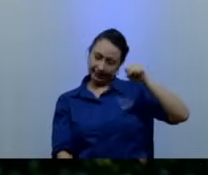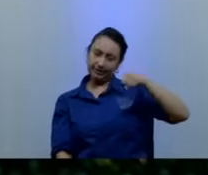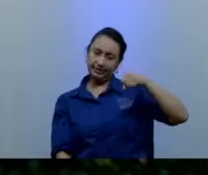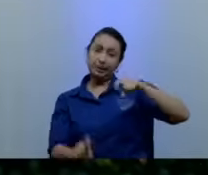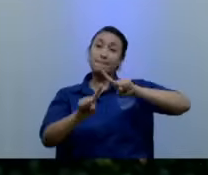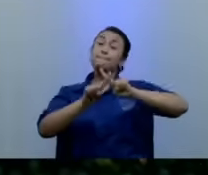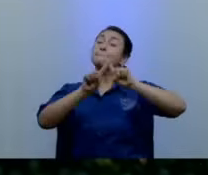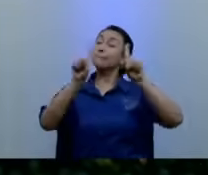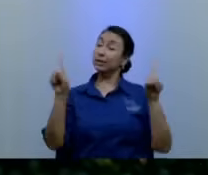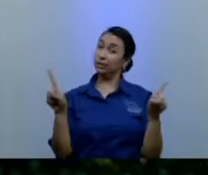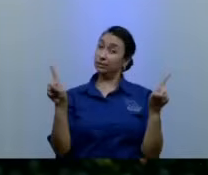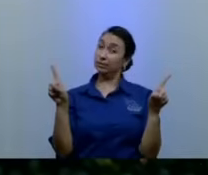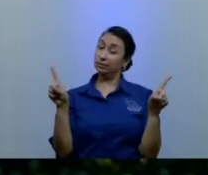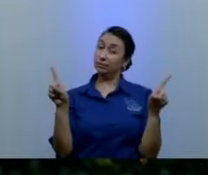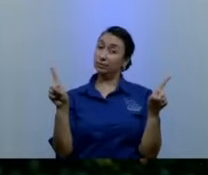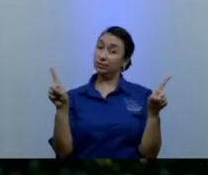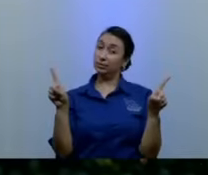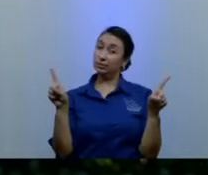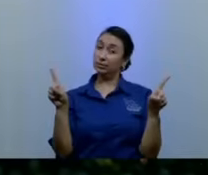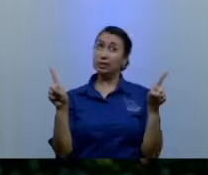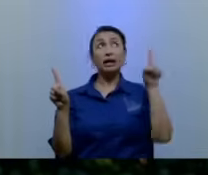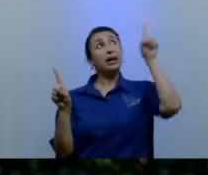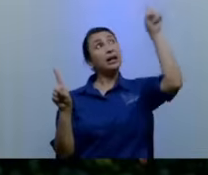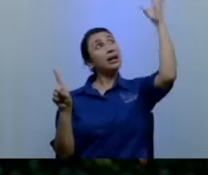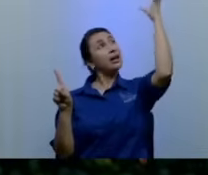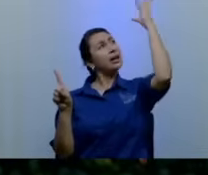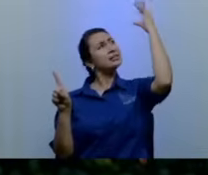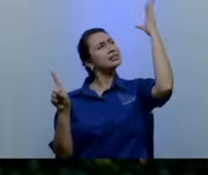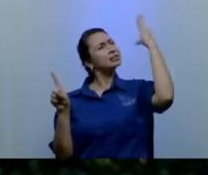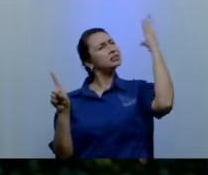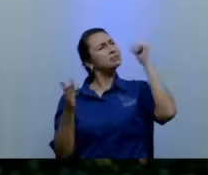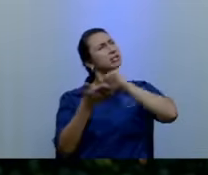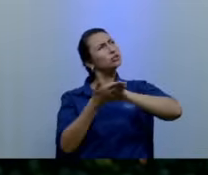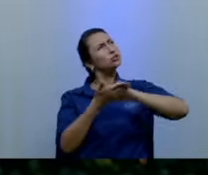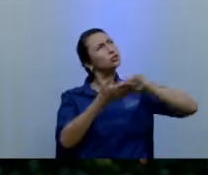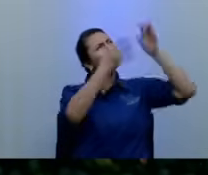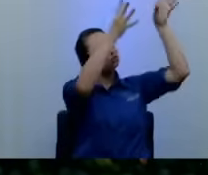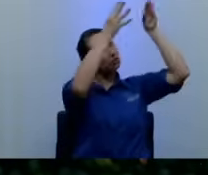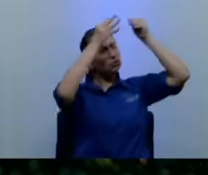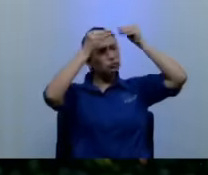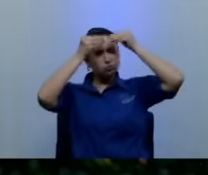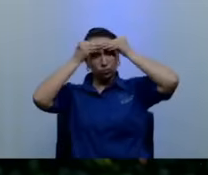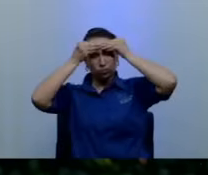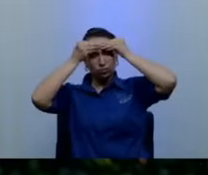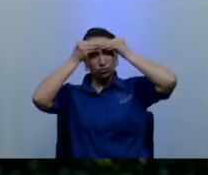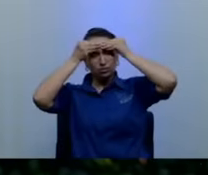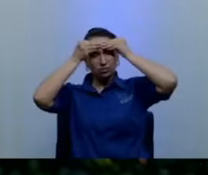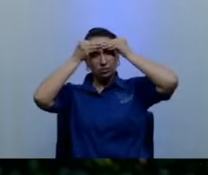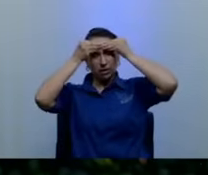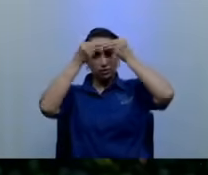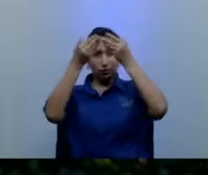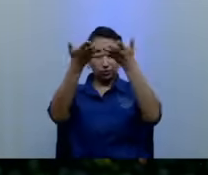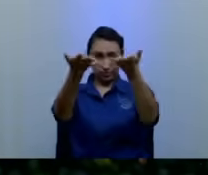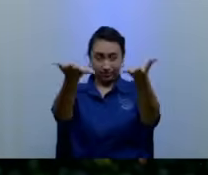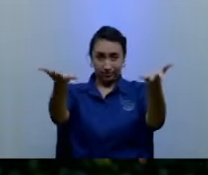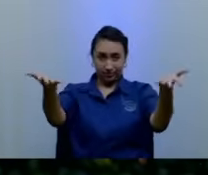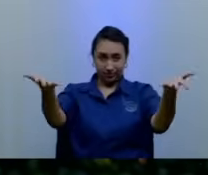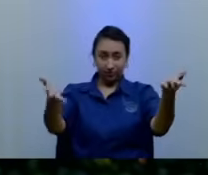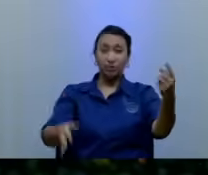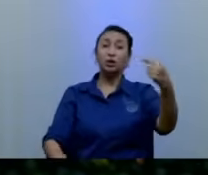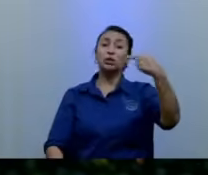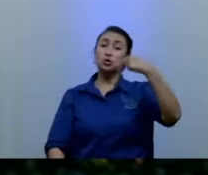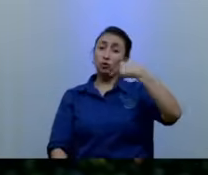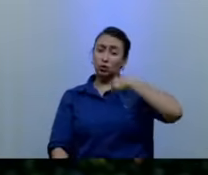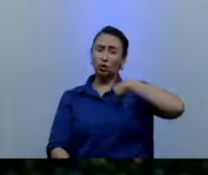Pero para el Espíritu Santo no hay nada imposible. Yo soy sal,